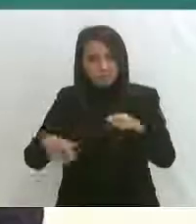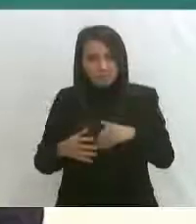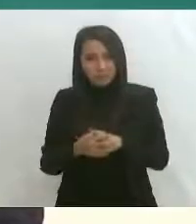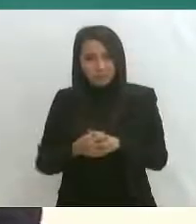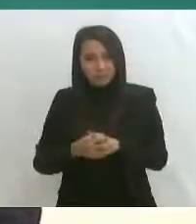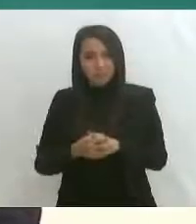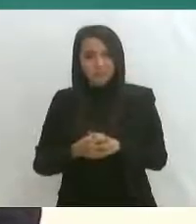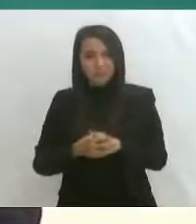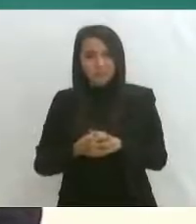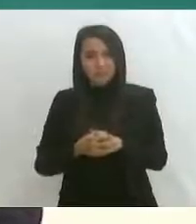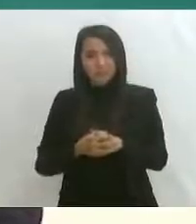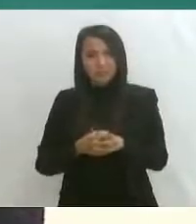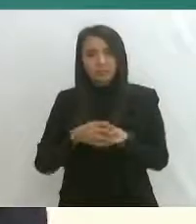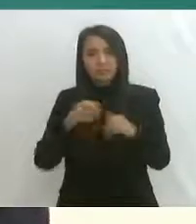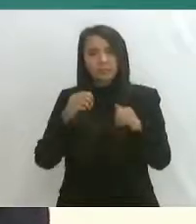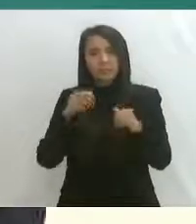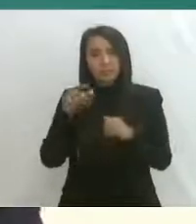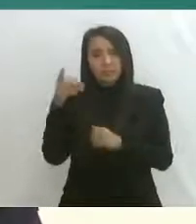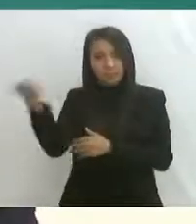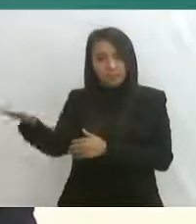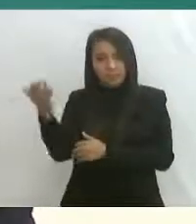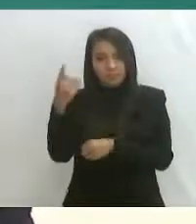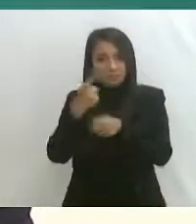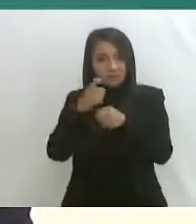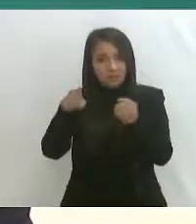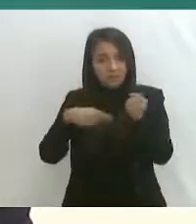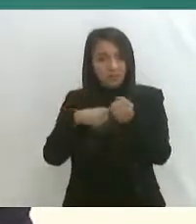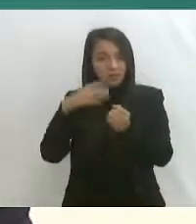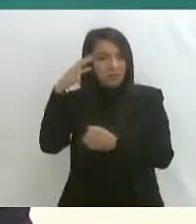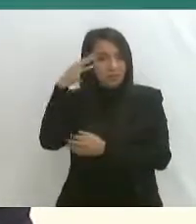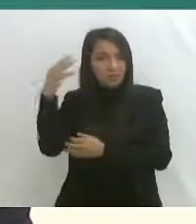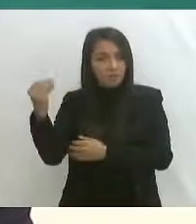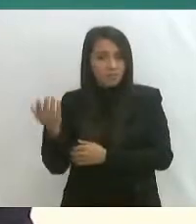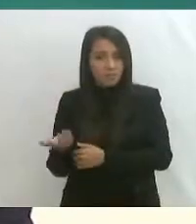la población, Colima.